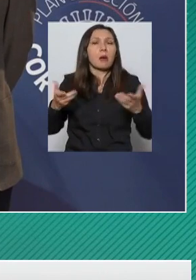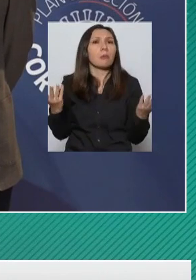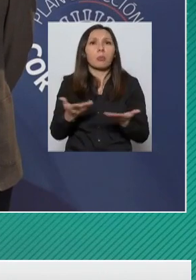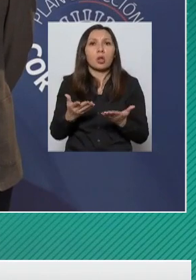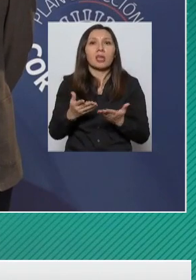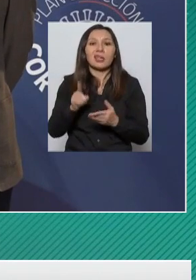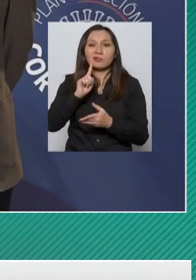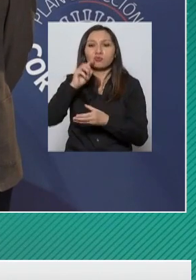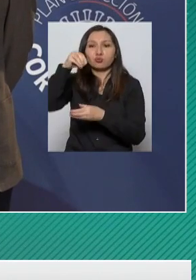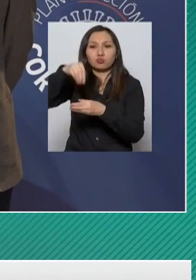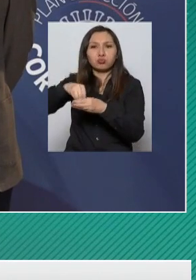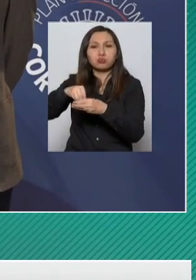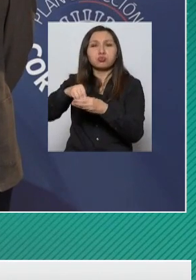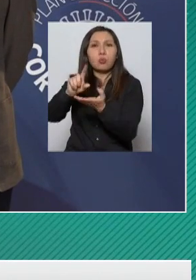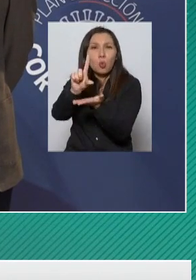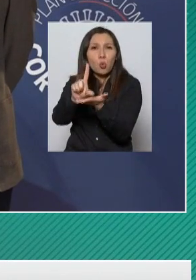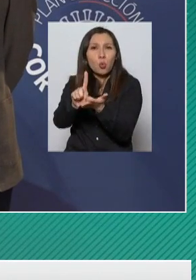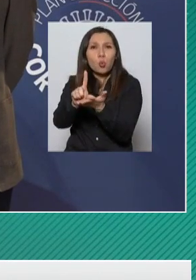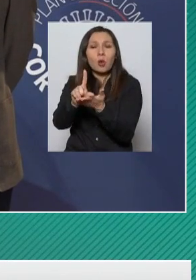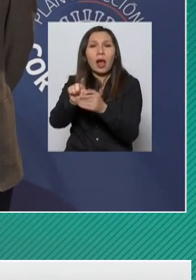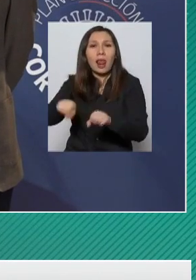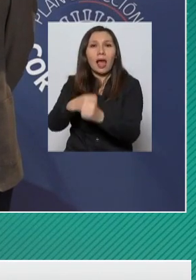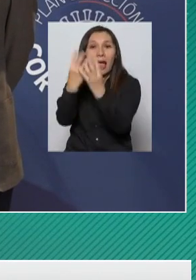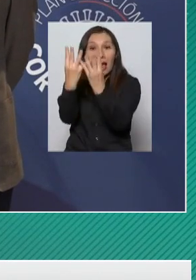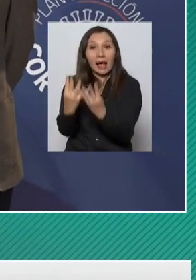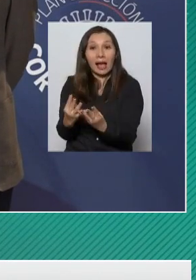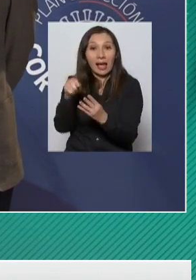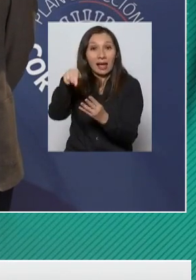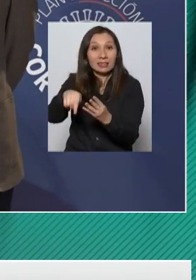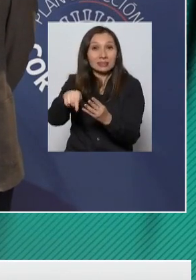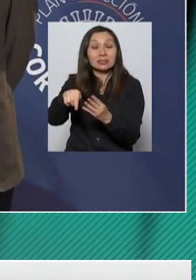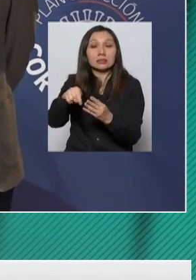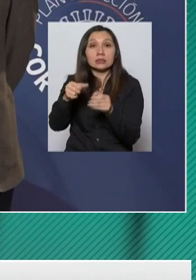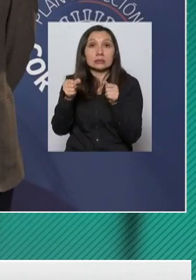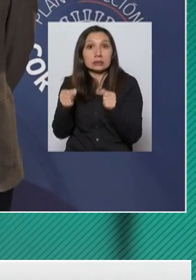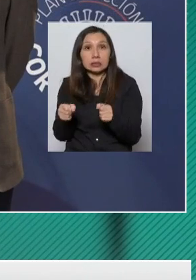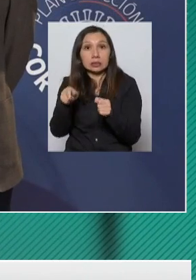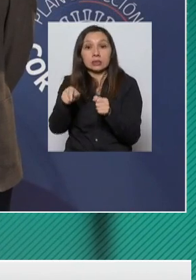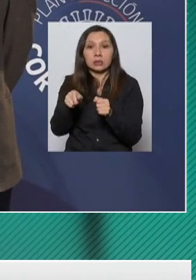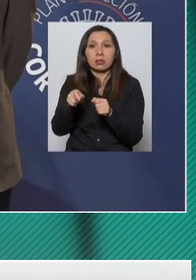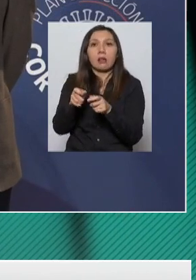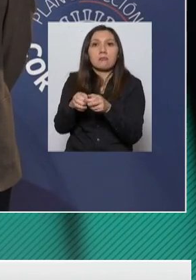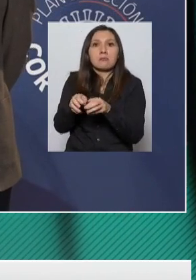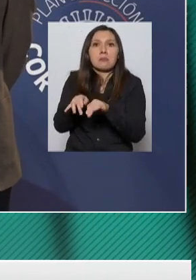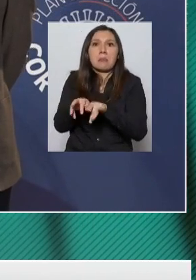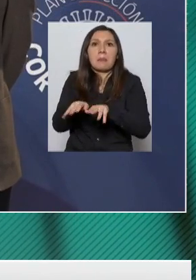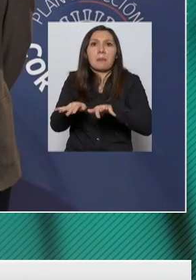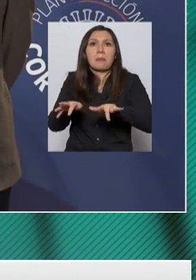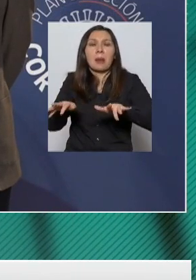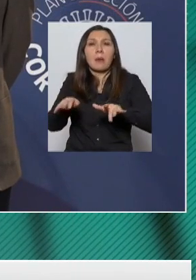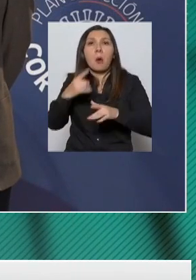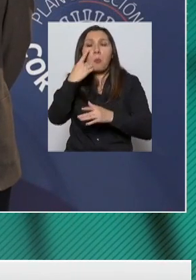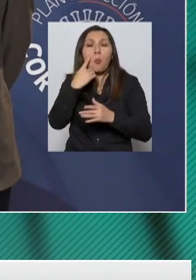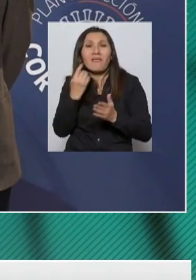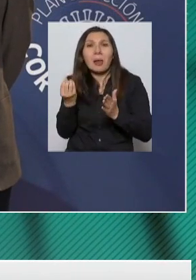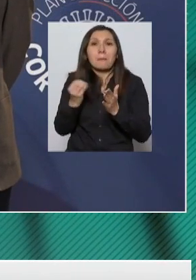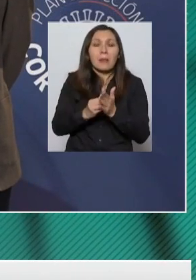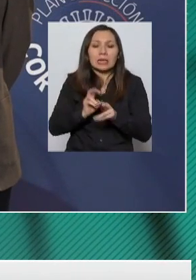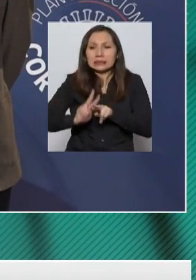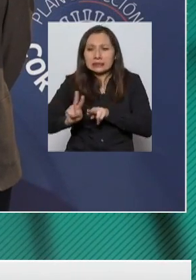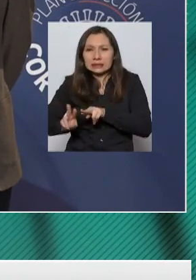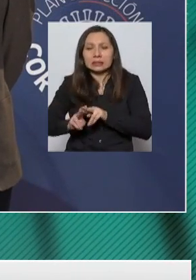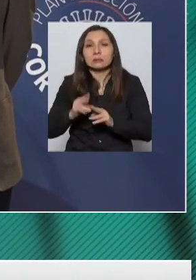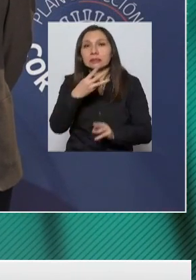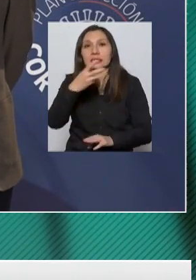hubo un brote en un recinto penitenciario que hizo aumentar el número de testeo ahí se hicieron